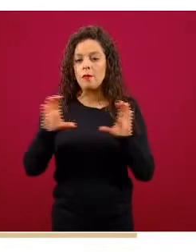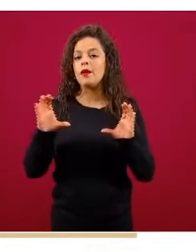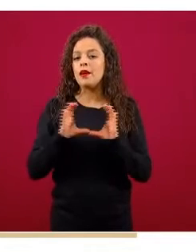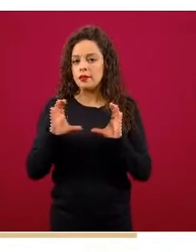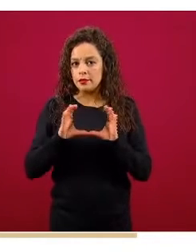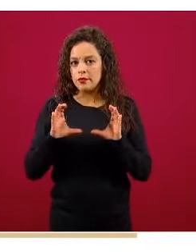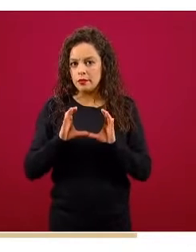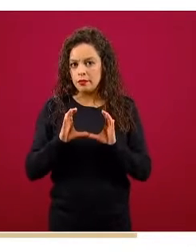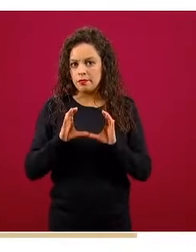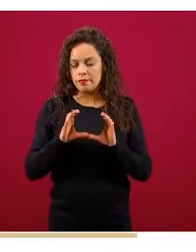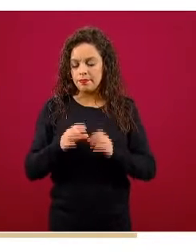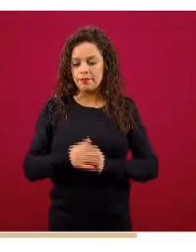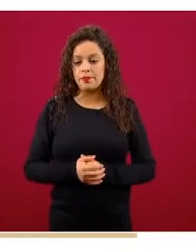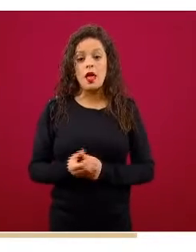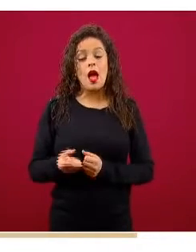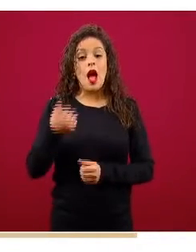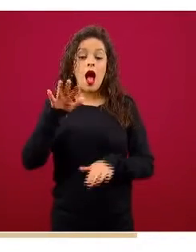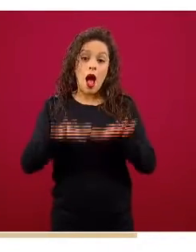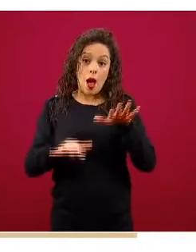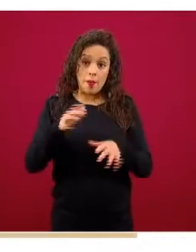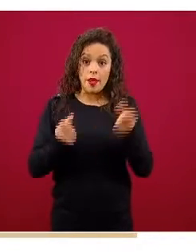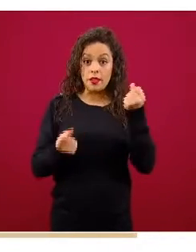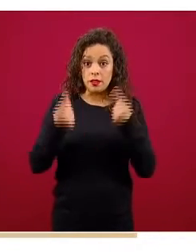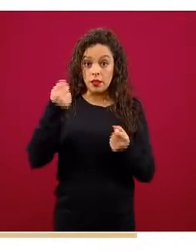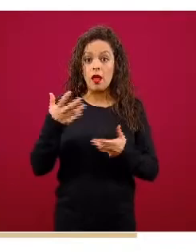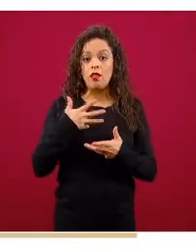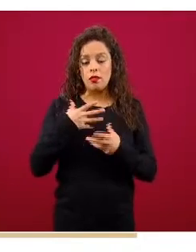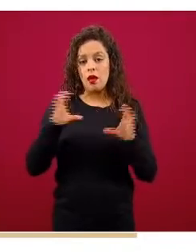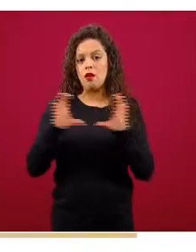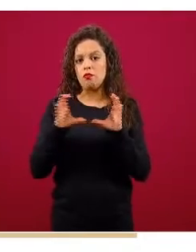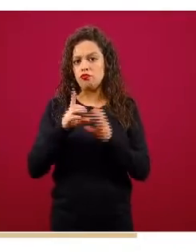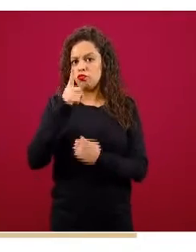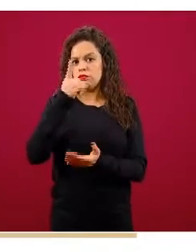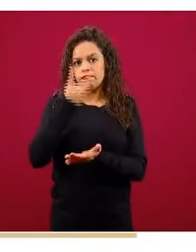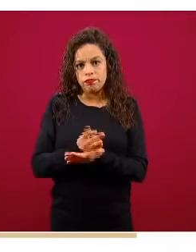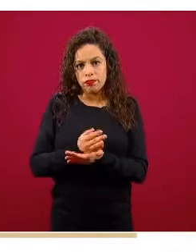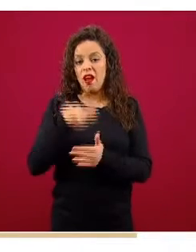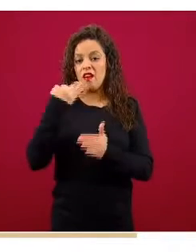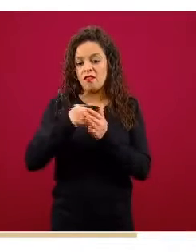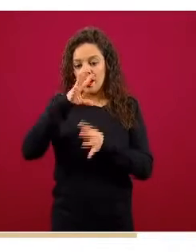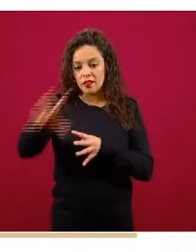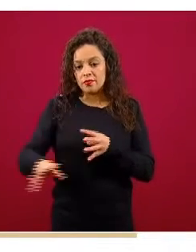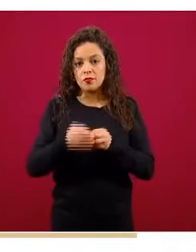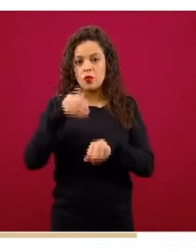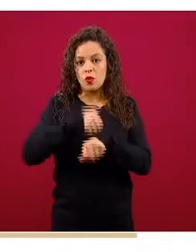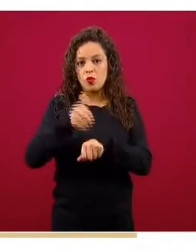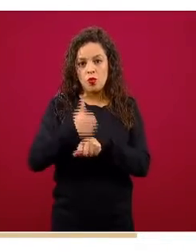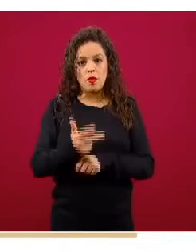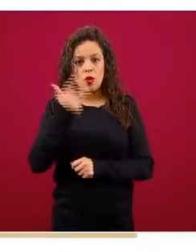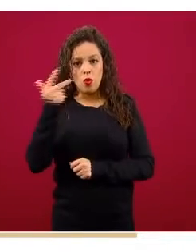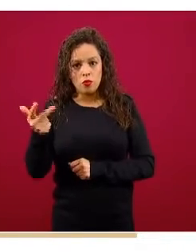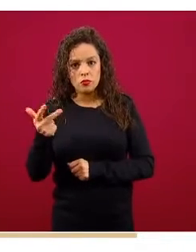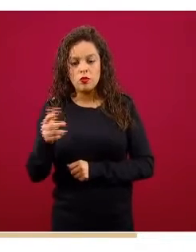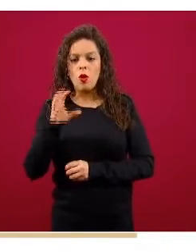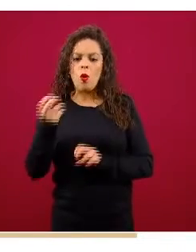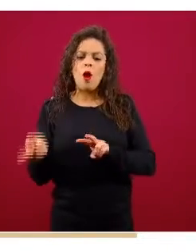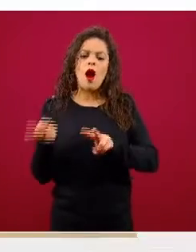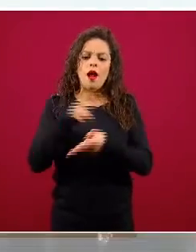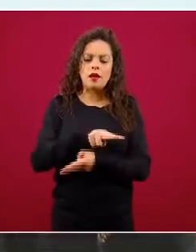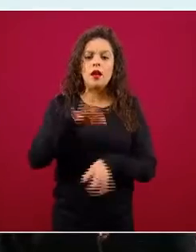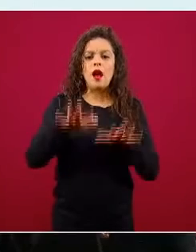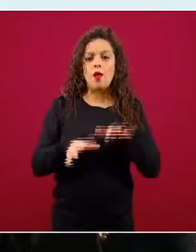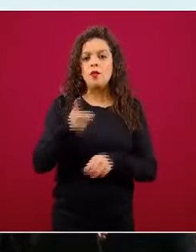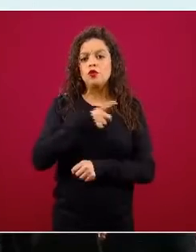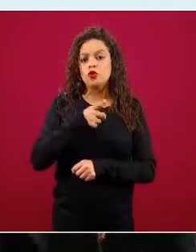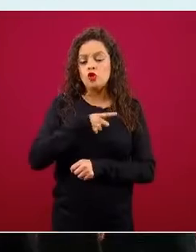tenemos solo certificado, pero no tenemos todavía el anexo 8. En unos pocos casos tenemos solo el anexo 8 y en algunos casos todavía no